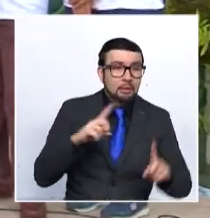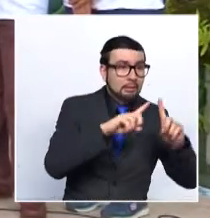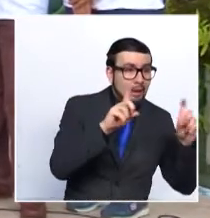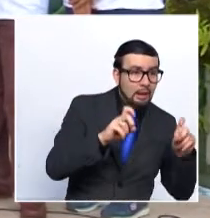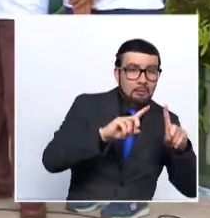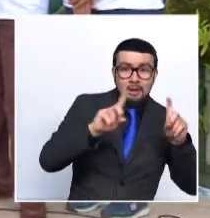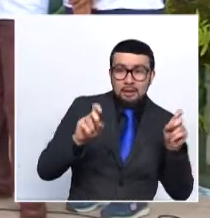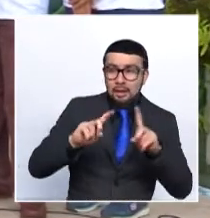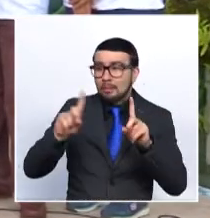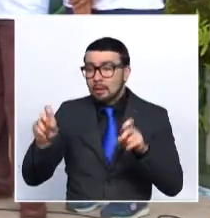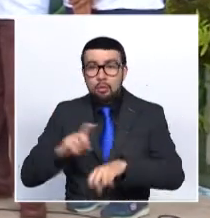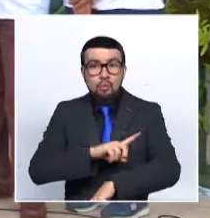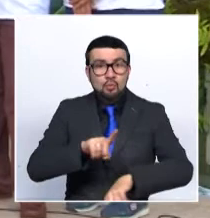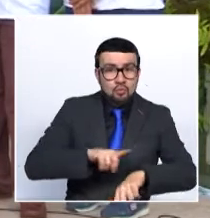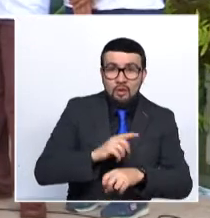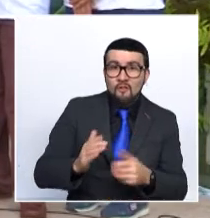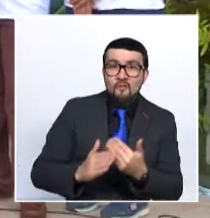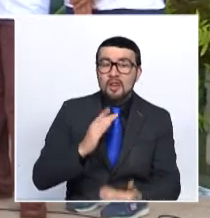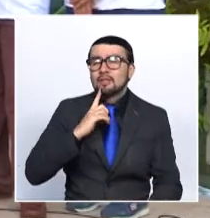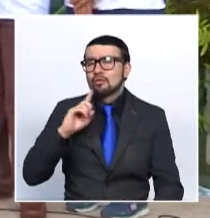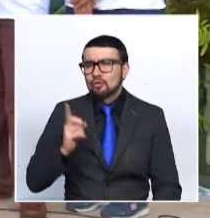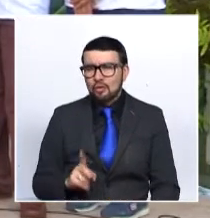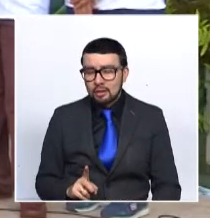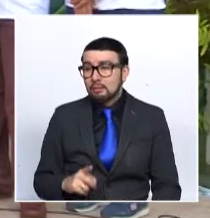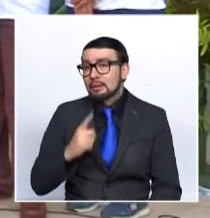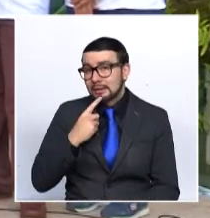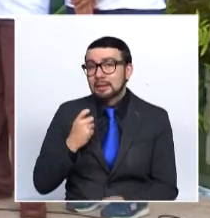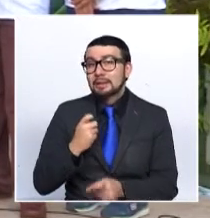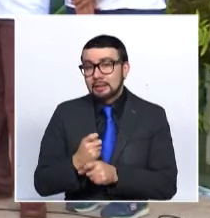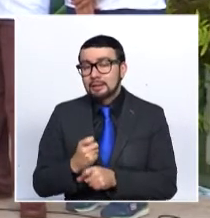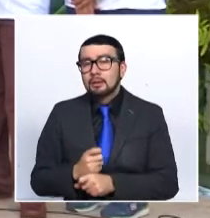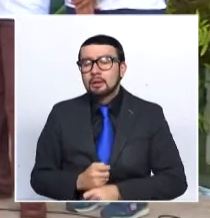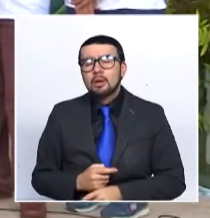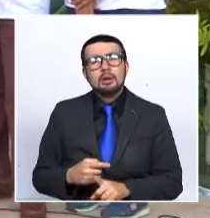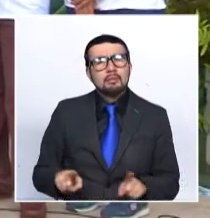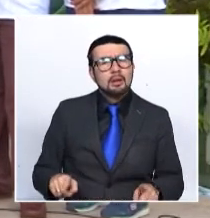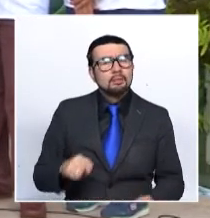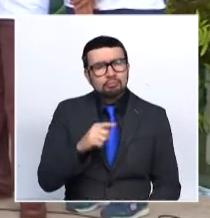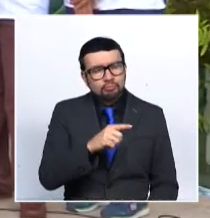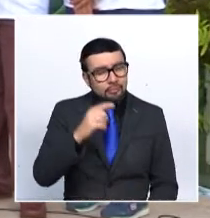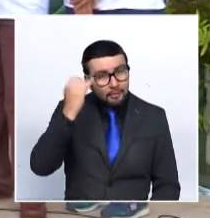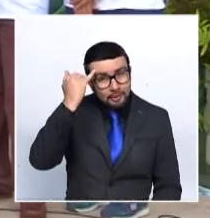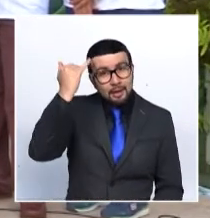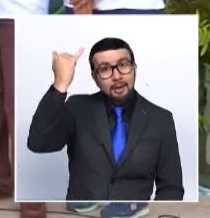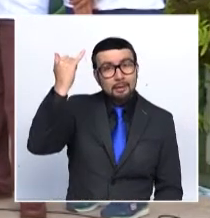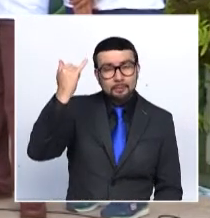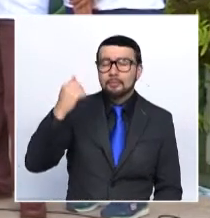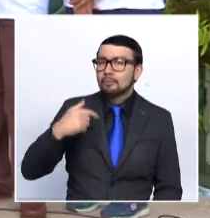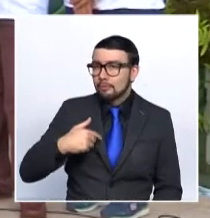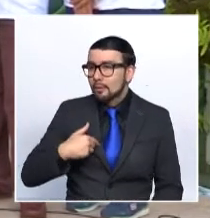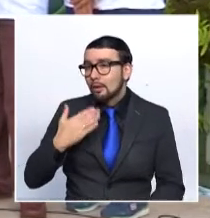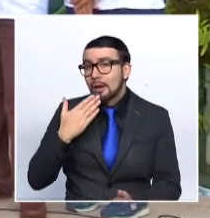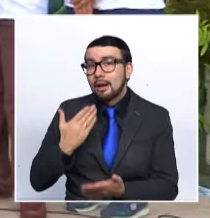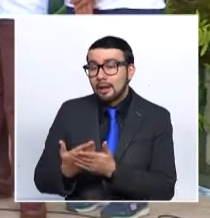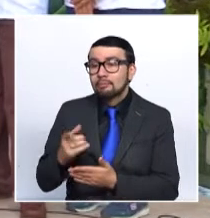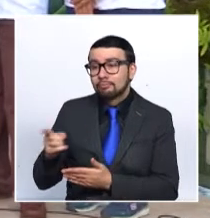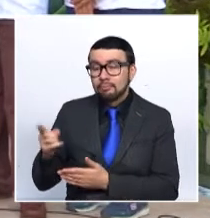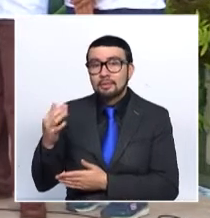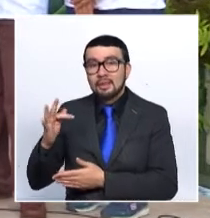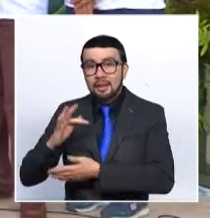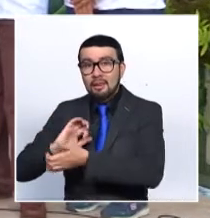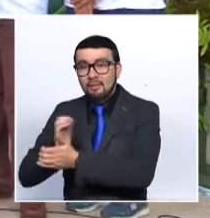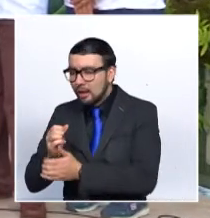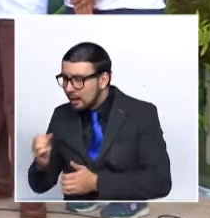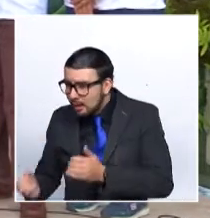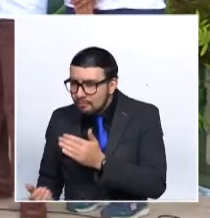1 hora no es fácil, es muy difícil. Una idea que tengo que agradecerle a Telecafé, donde nace,